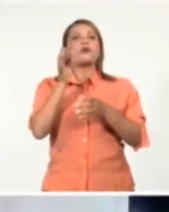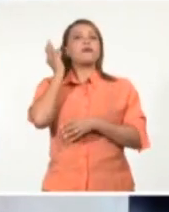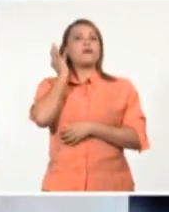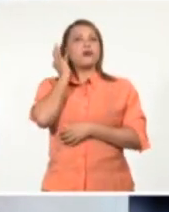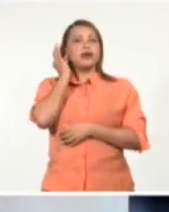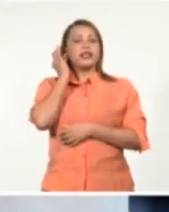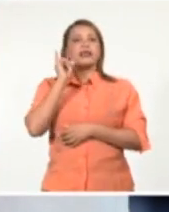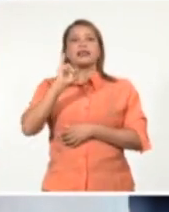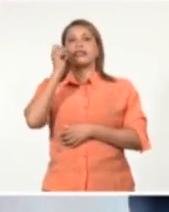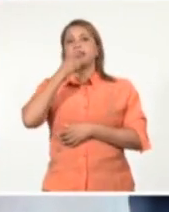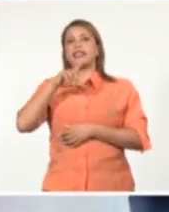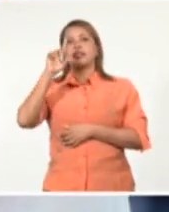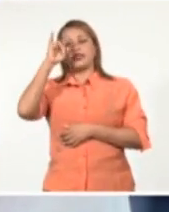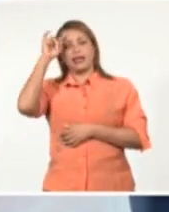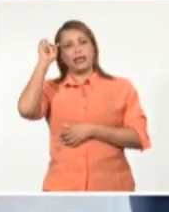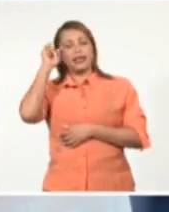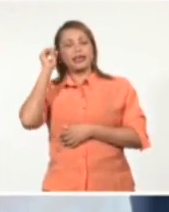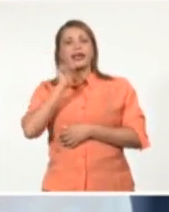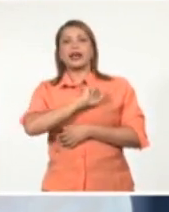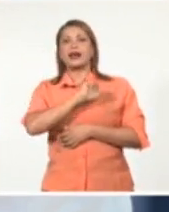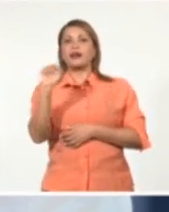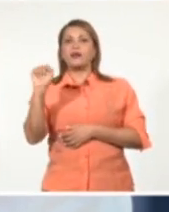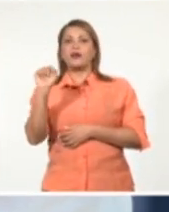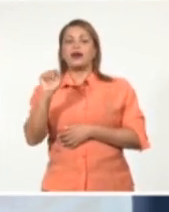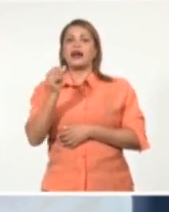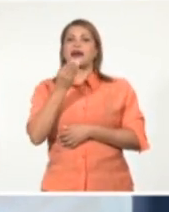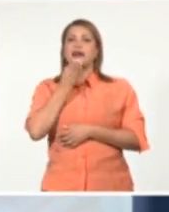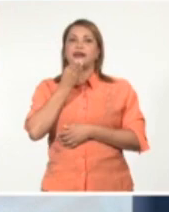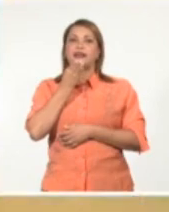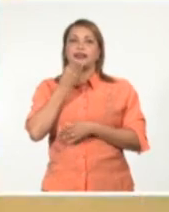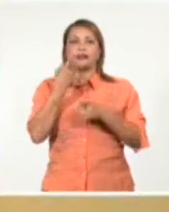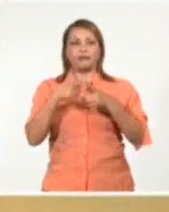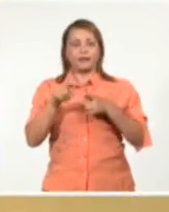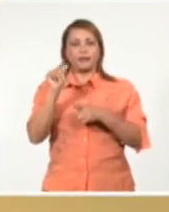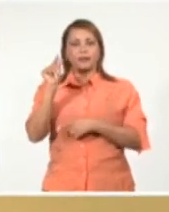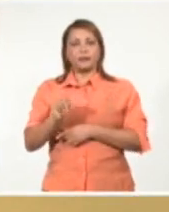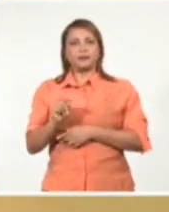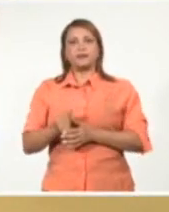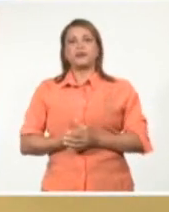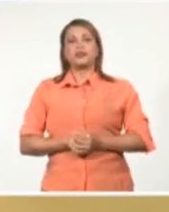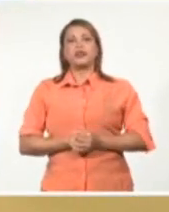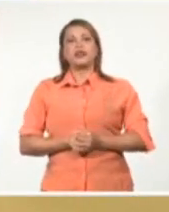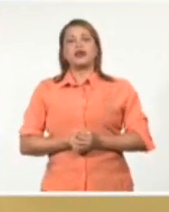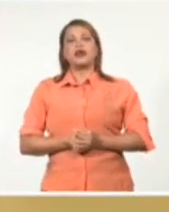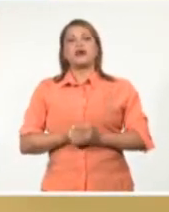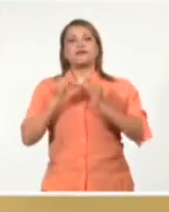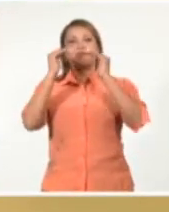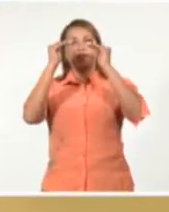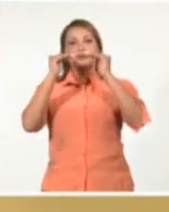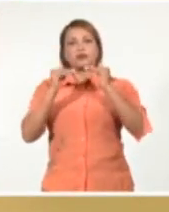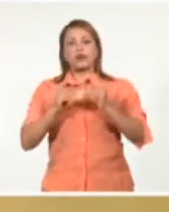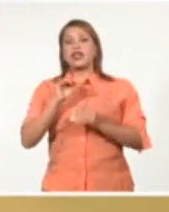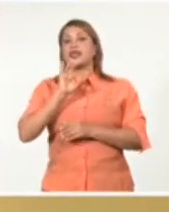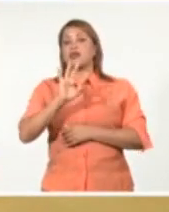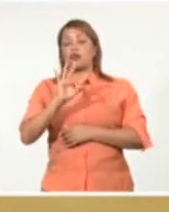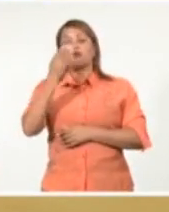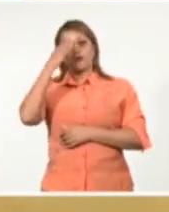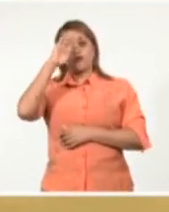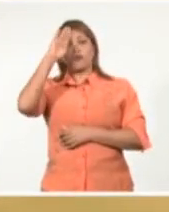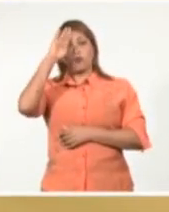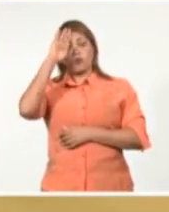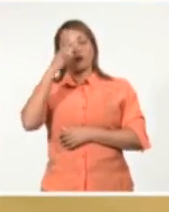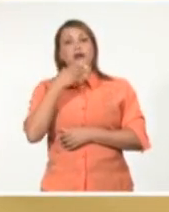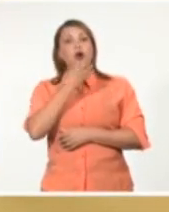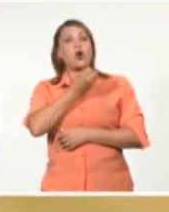el repechaje por ivon ante el israelí razz herco tras esto resultados Cuban Club en el octavo escaño del torneo individual con una